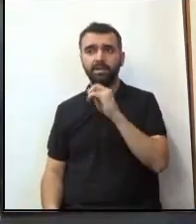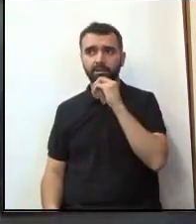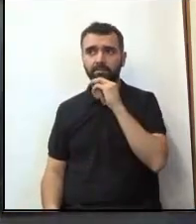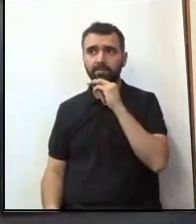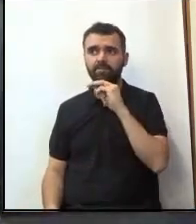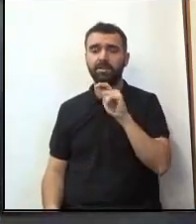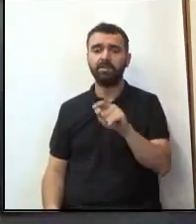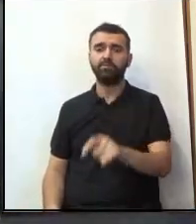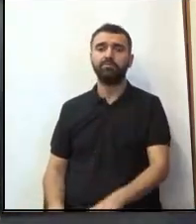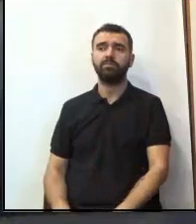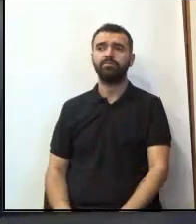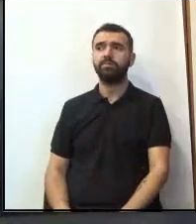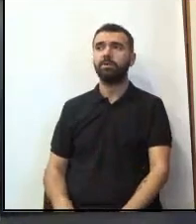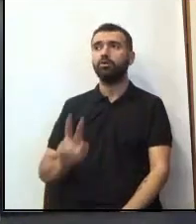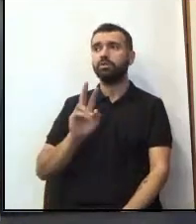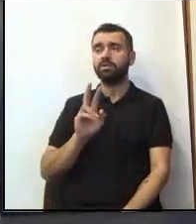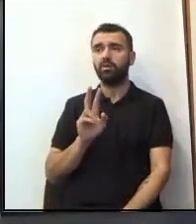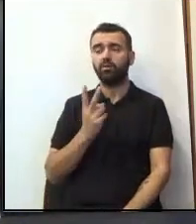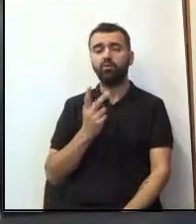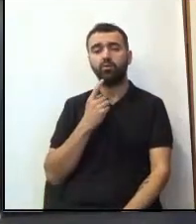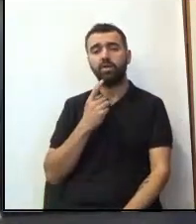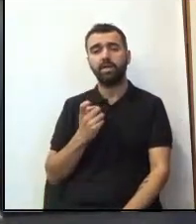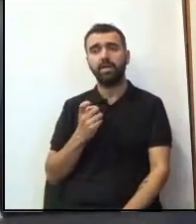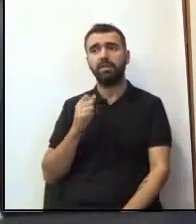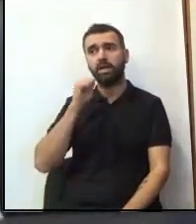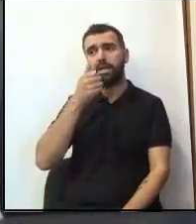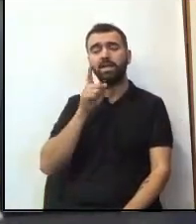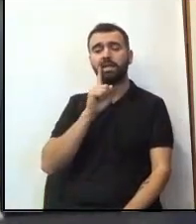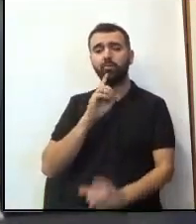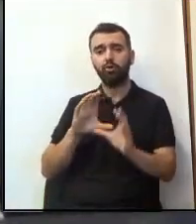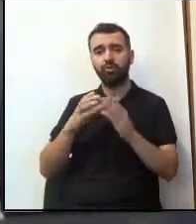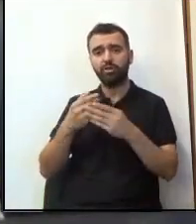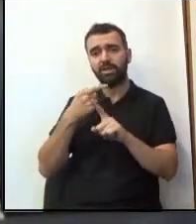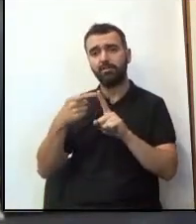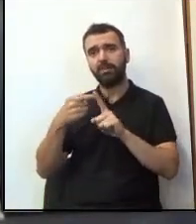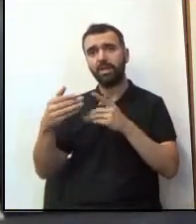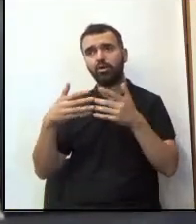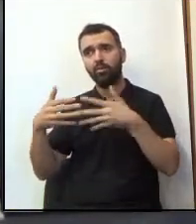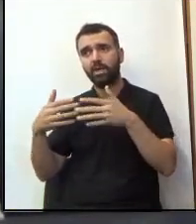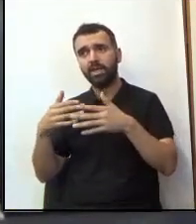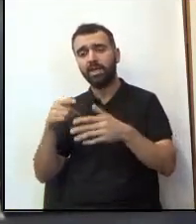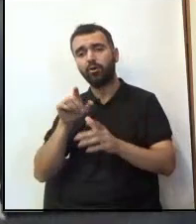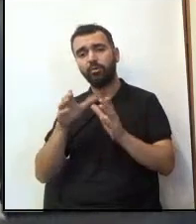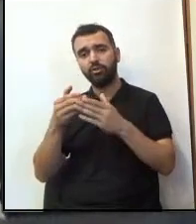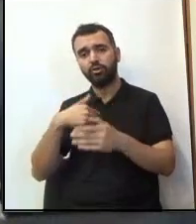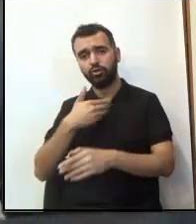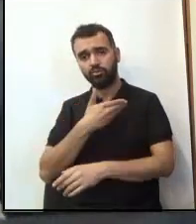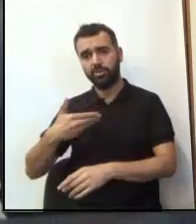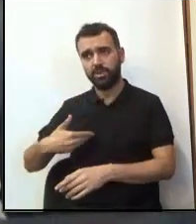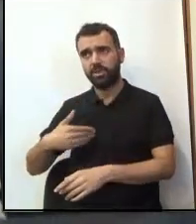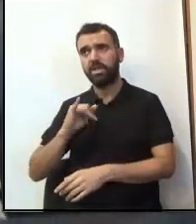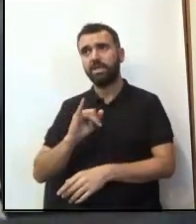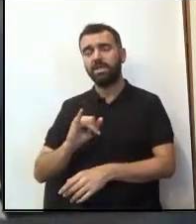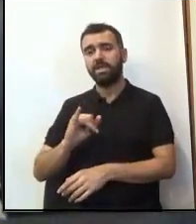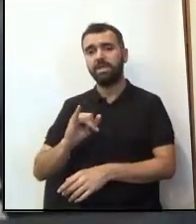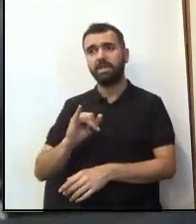Y eso. Lo segundo es que tenemos mañana Comisión de Medio Ambiente, comisión la cual presido, y que